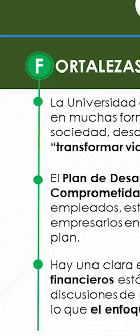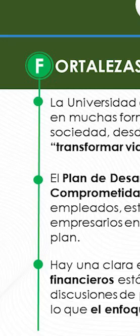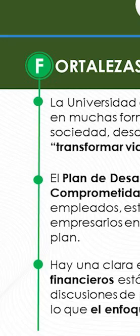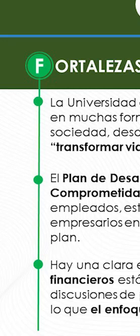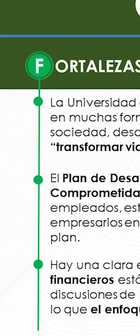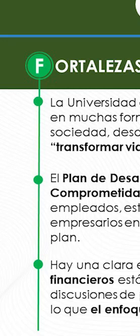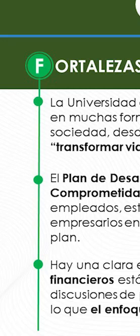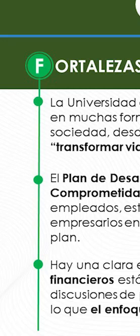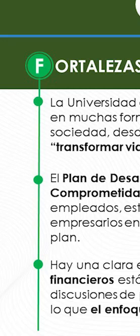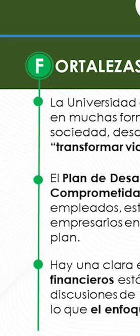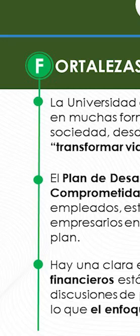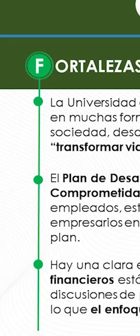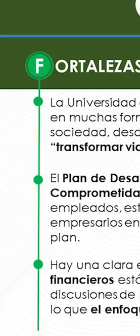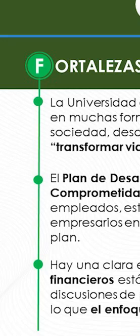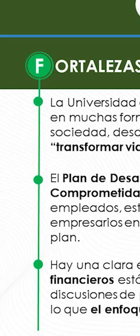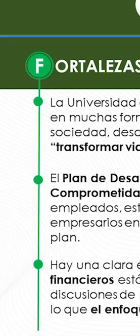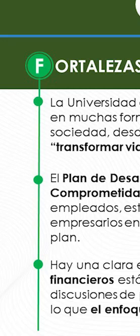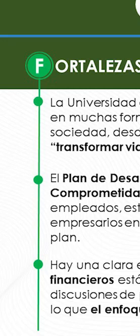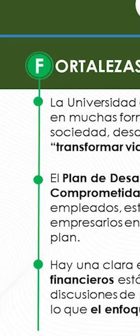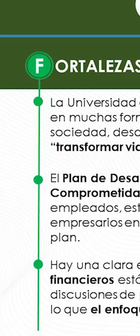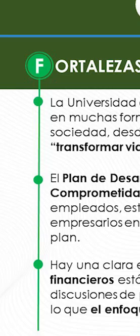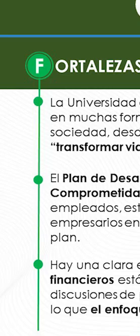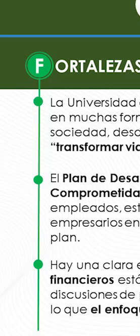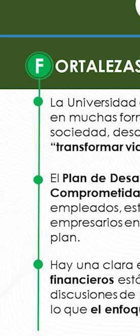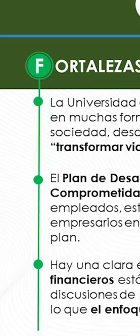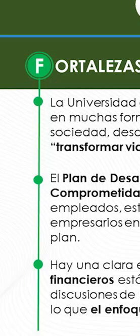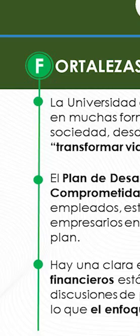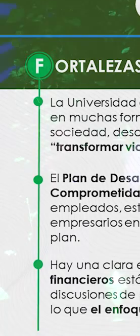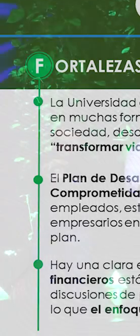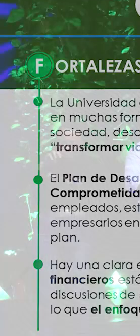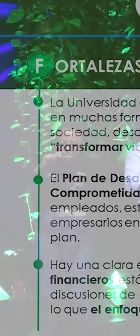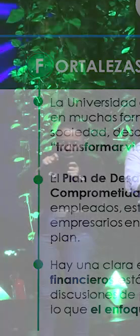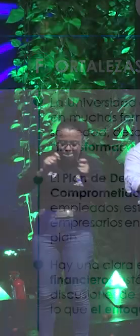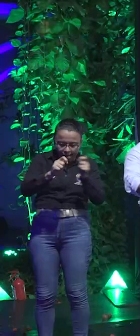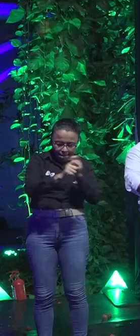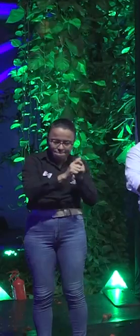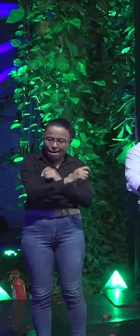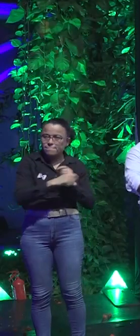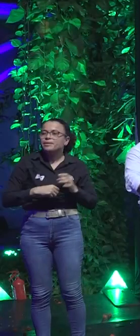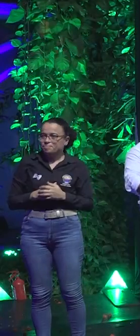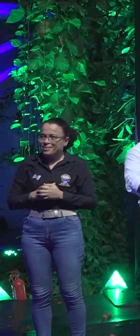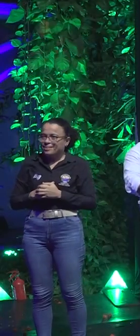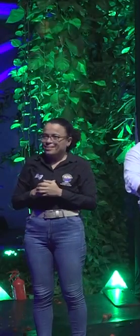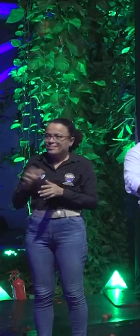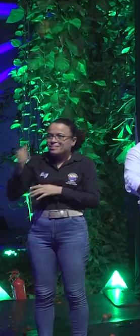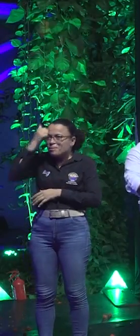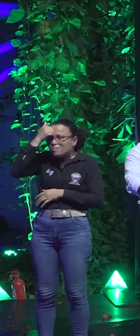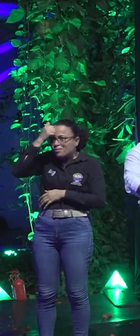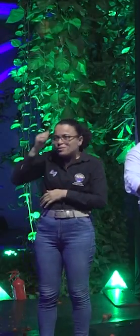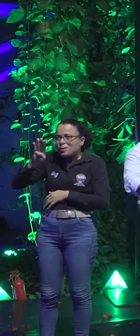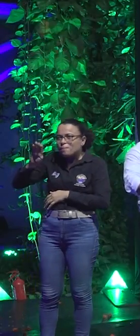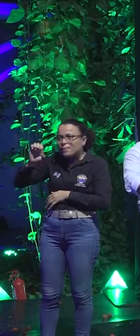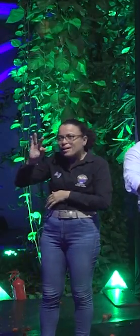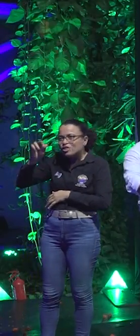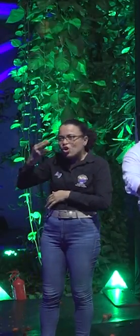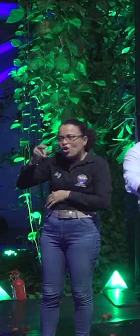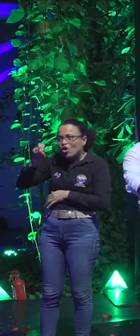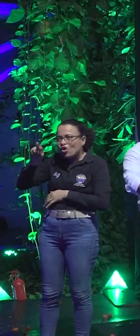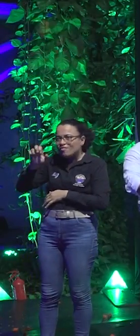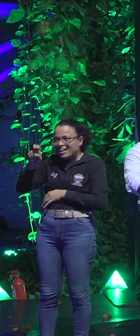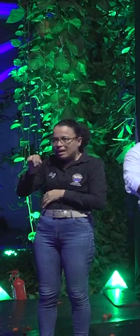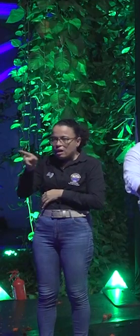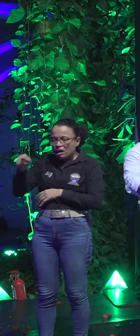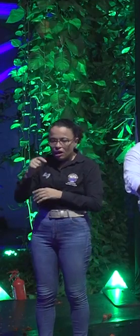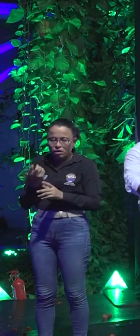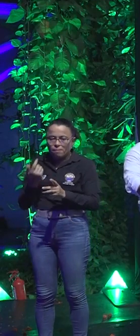nosotros transformamos vidas. Cada día, cada espacio, ahora que veo al profesor Beethoven que deja una huella indeleble siempre en sus estudiantes, cada